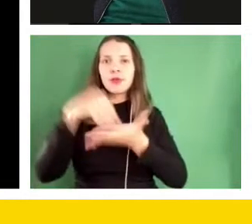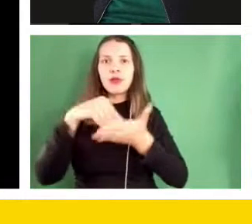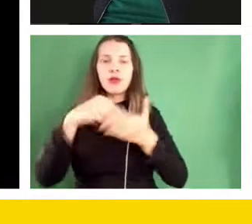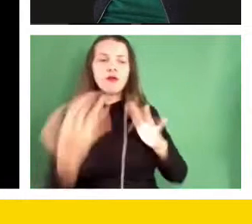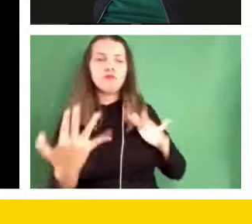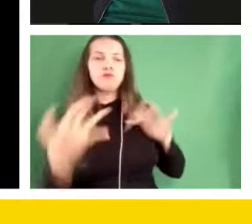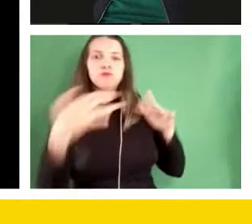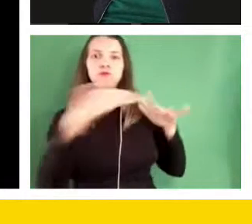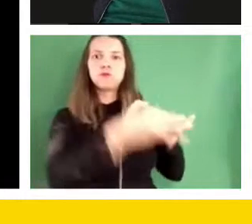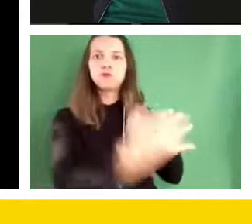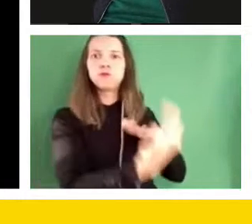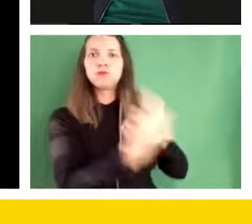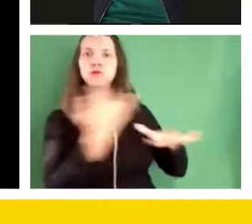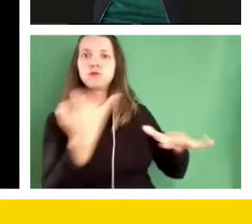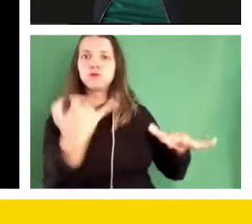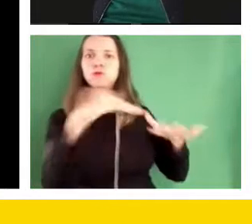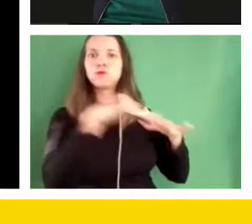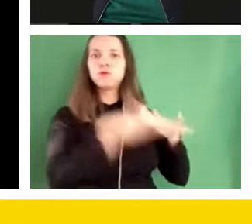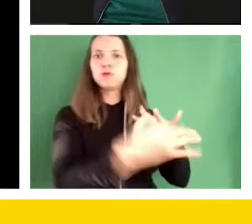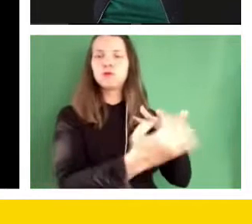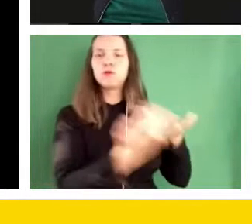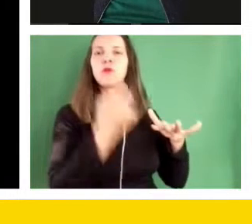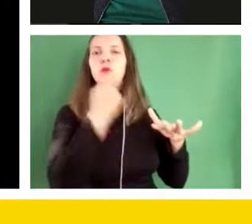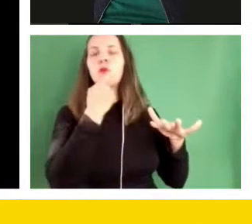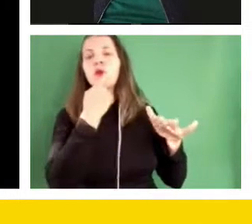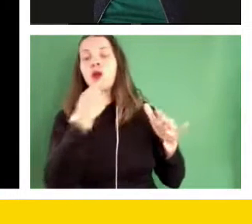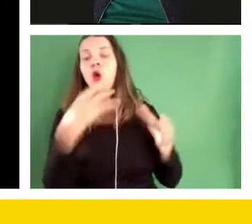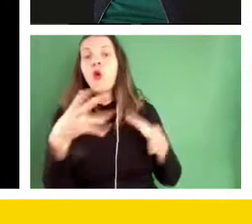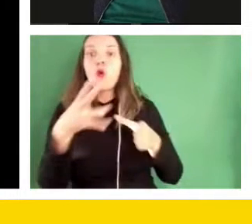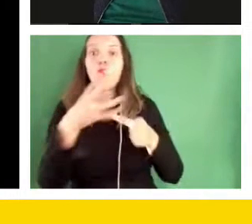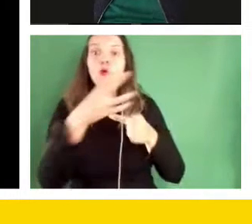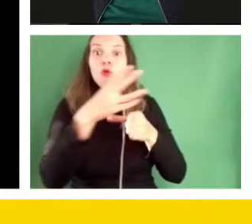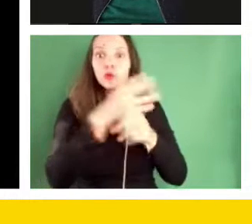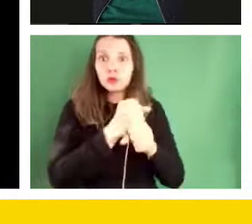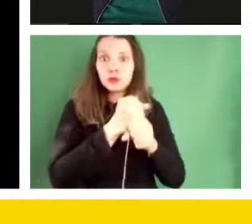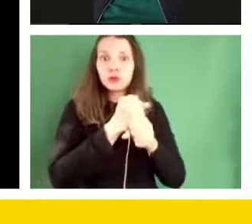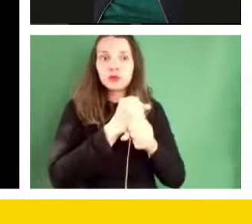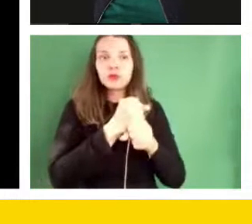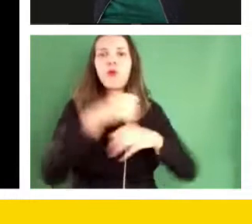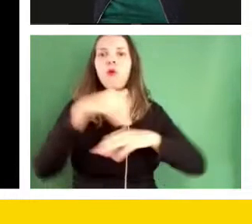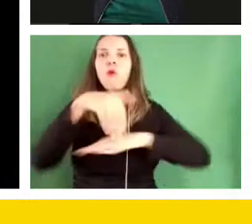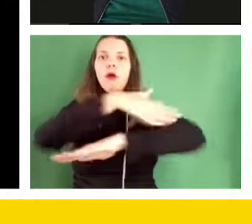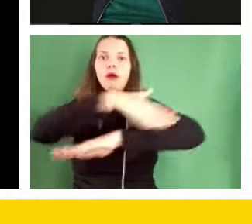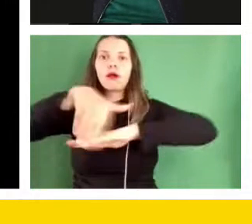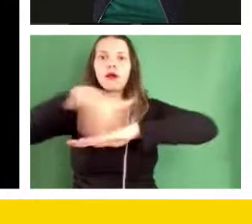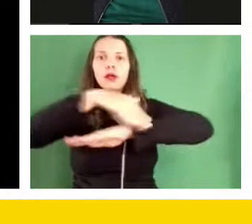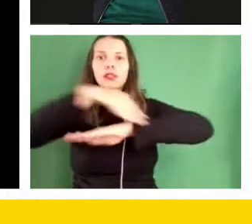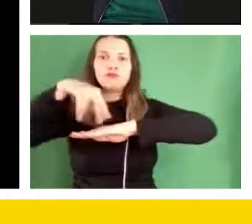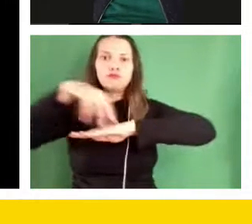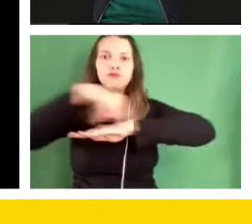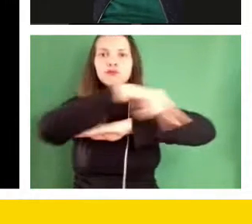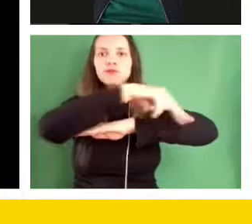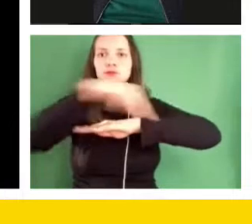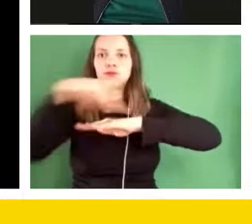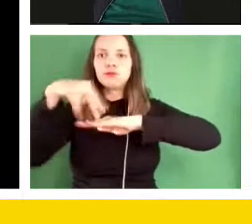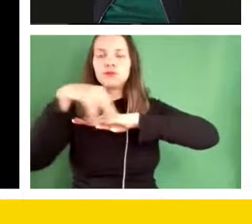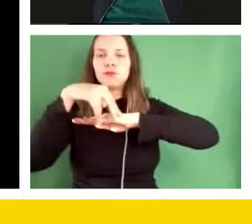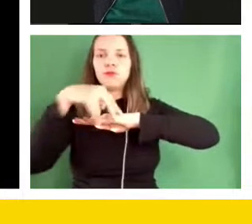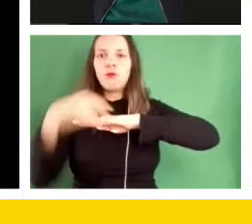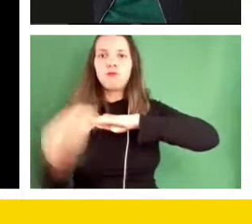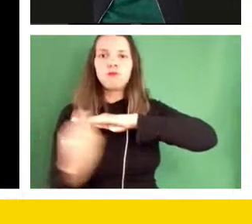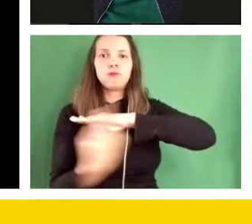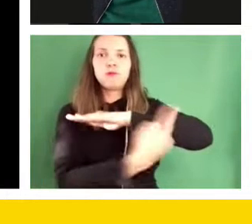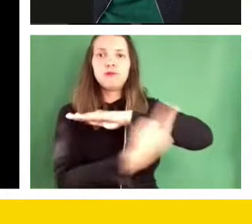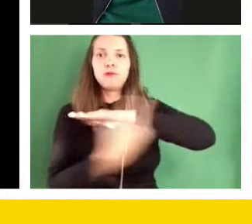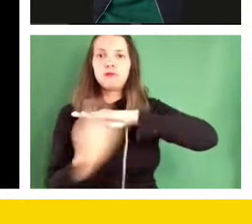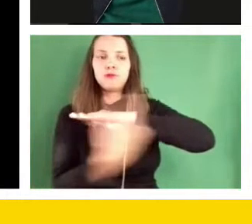de bus o de personas que pasan por las calles de este distrito, ¿no? Entonces es un centro de paso